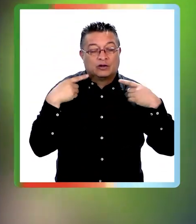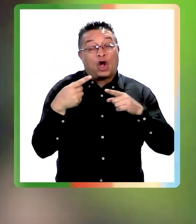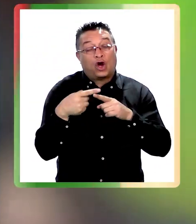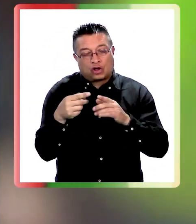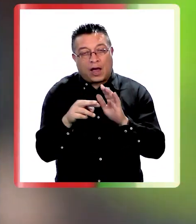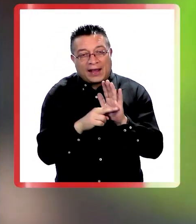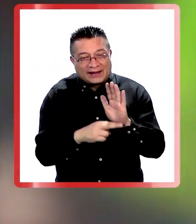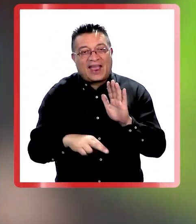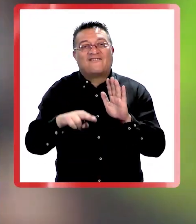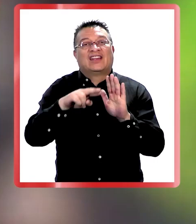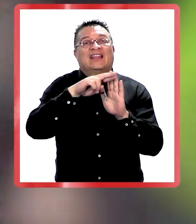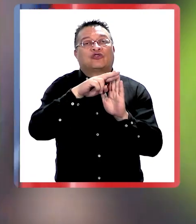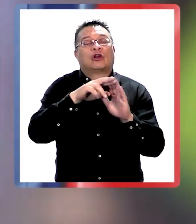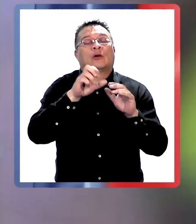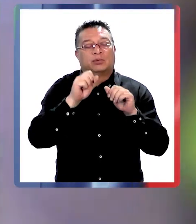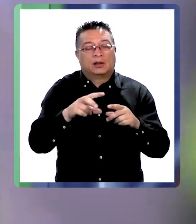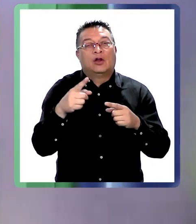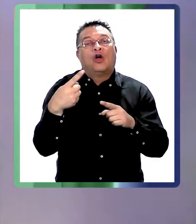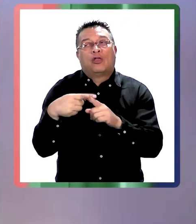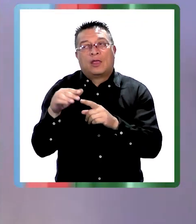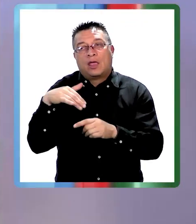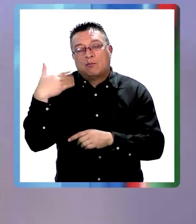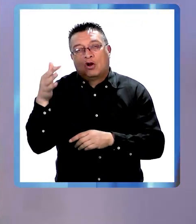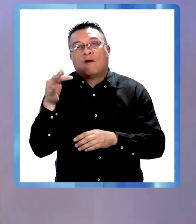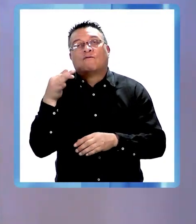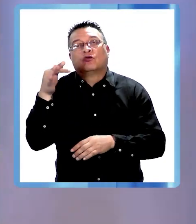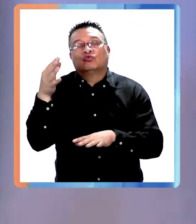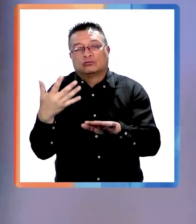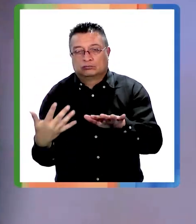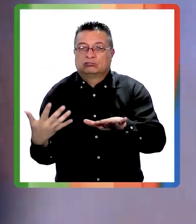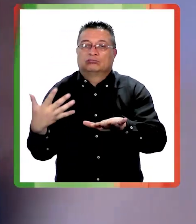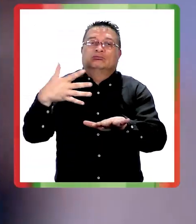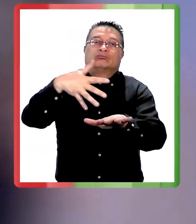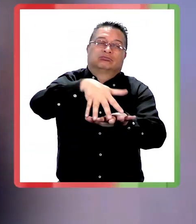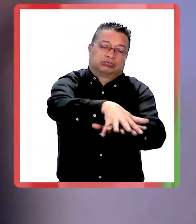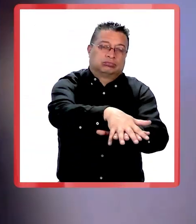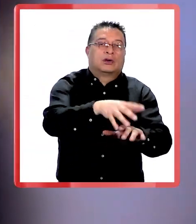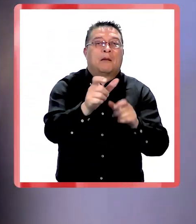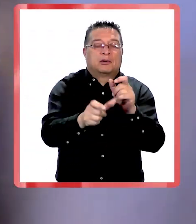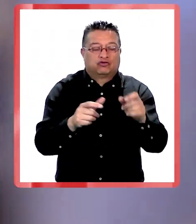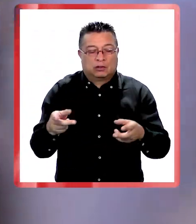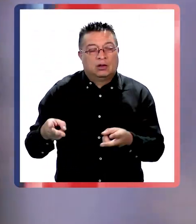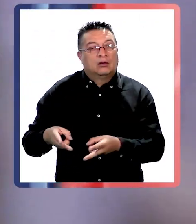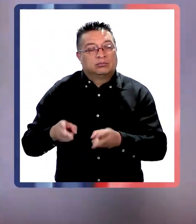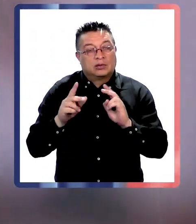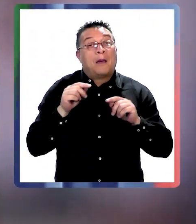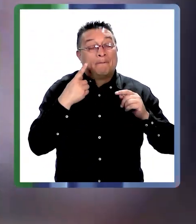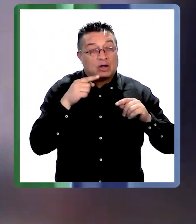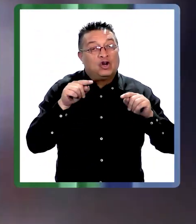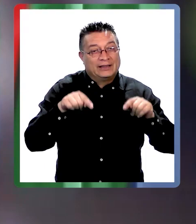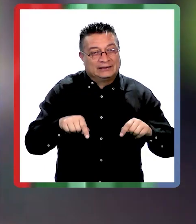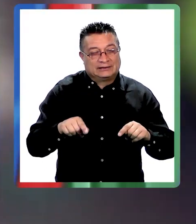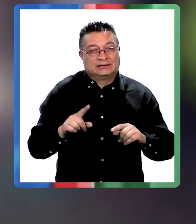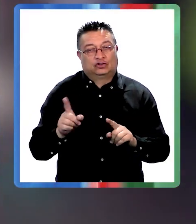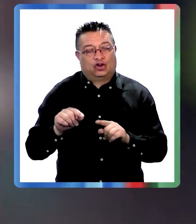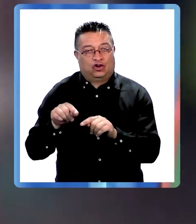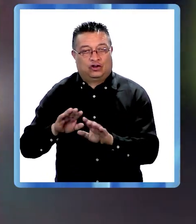de la rehabilitación o de la posibilidad de reinserción de las personas en esos espacios, pero no es nuestro